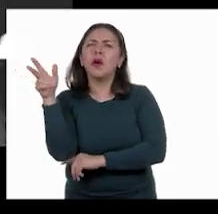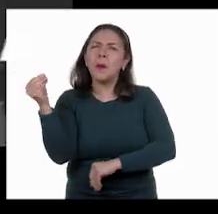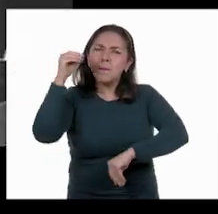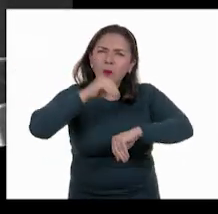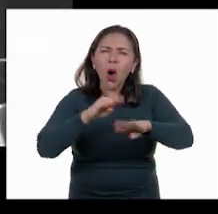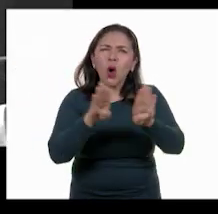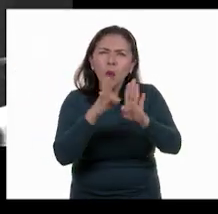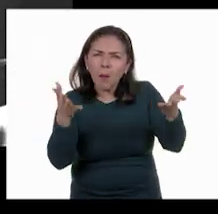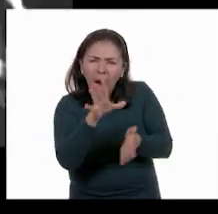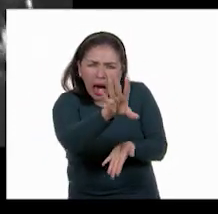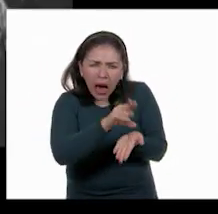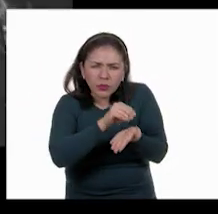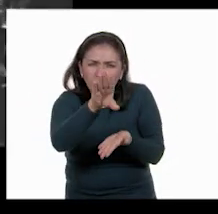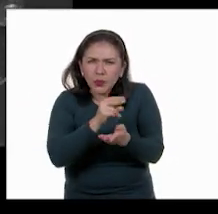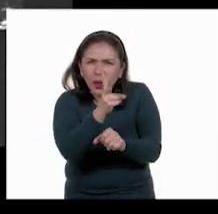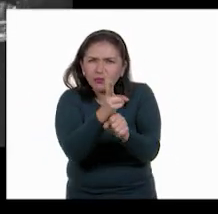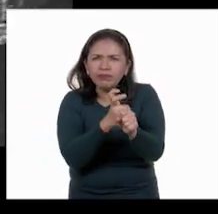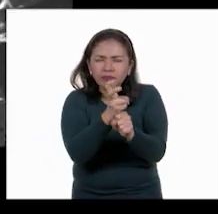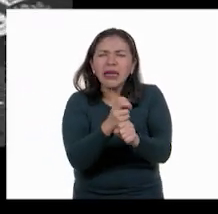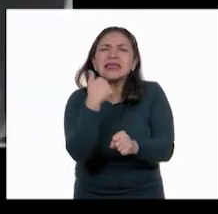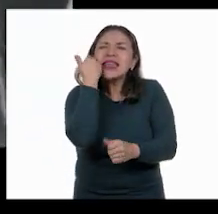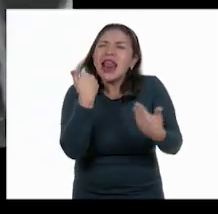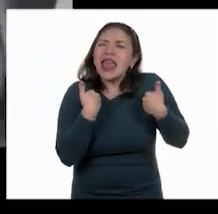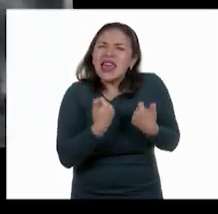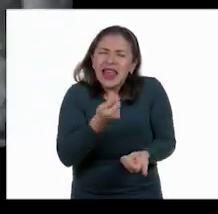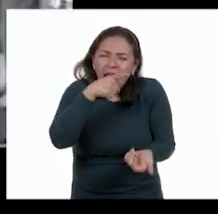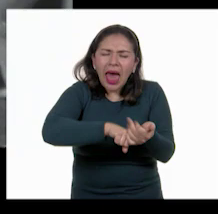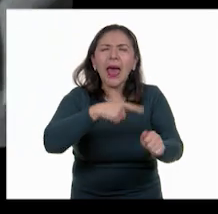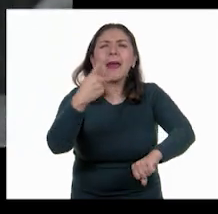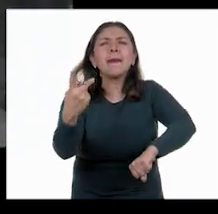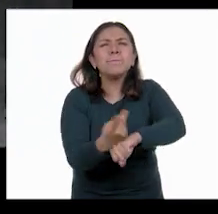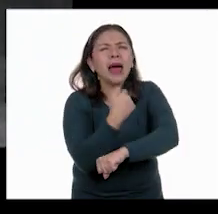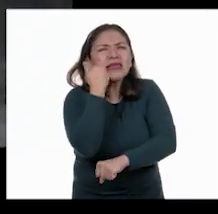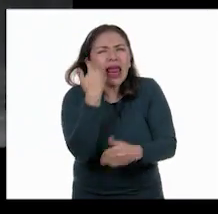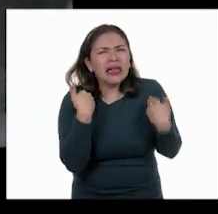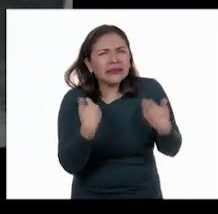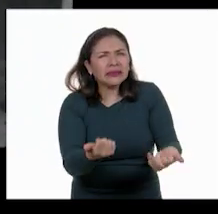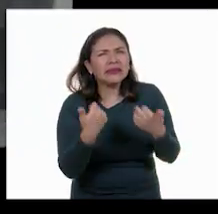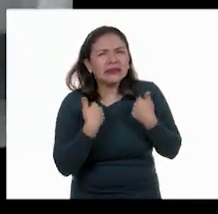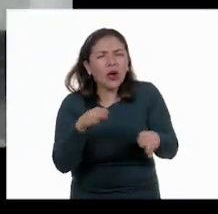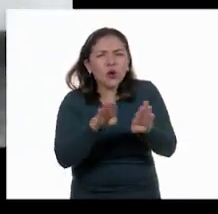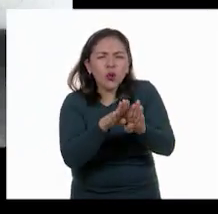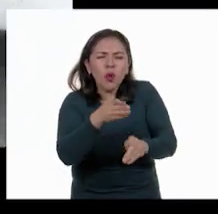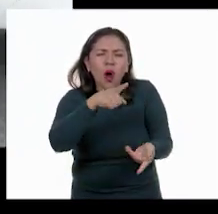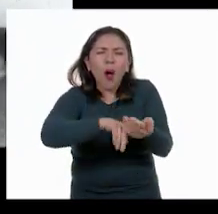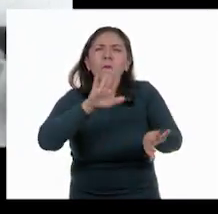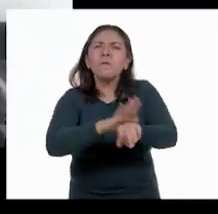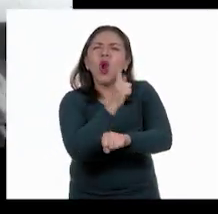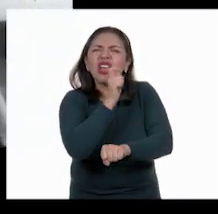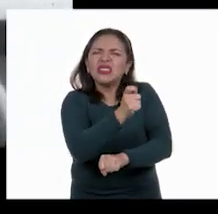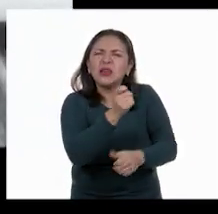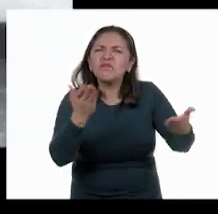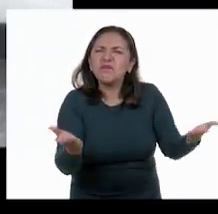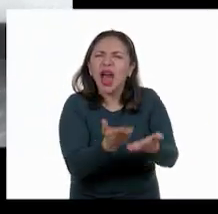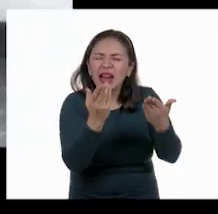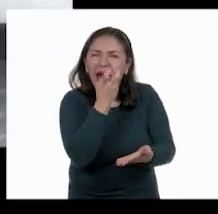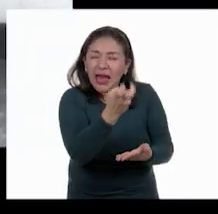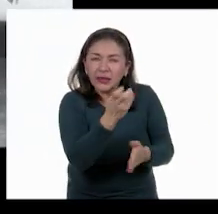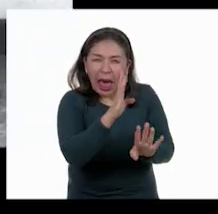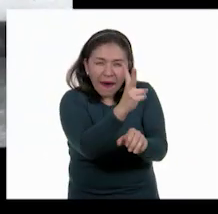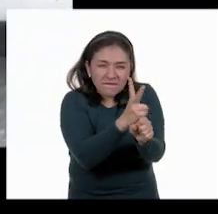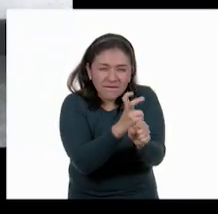repetición de los pasos, trataba de entender lo que sucedía. Ella tenía que encontrarle el sentido a las danzas. Y una vez que ella